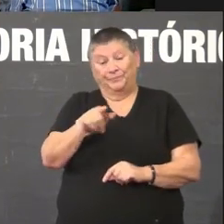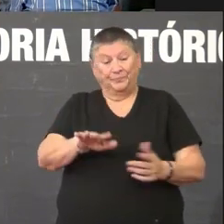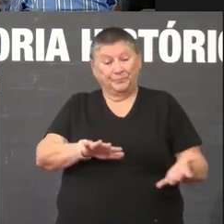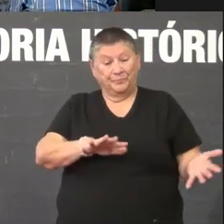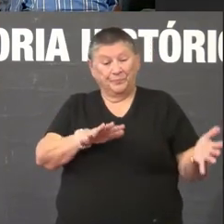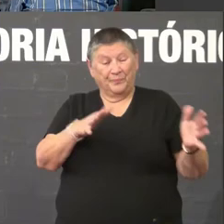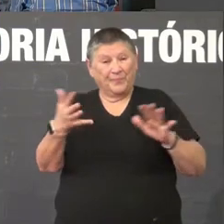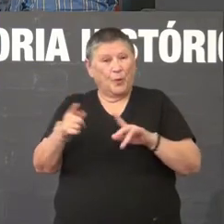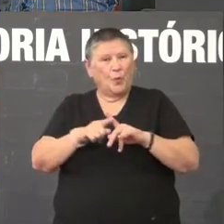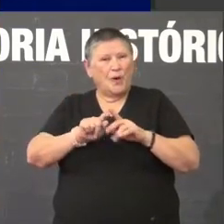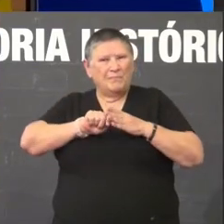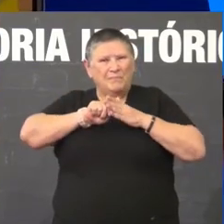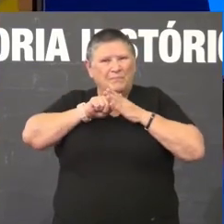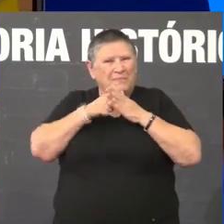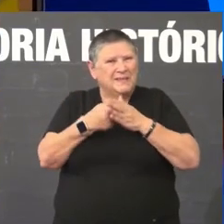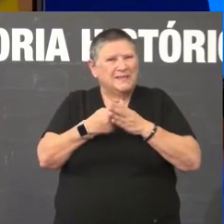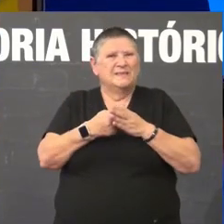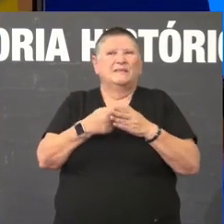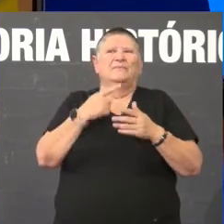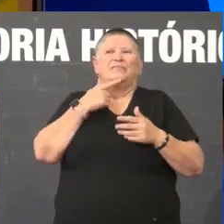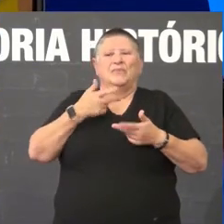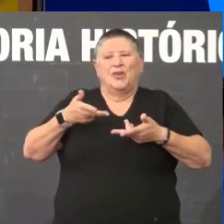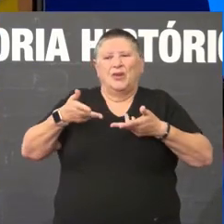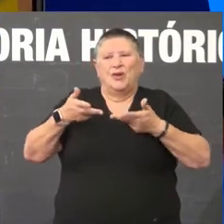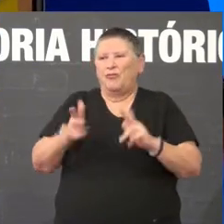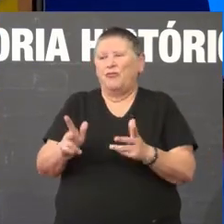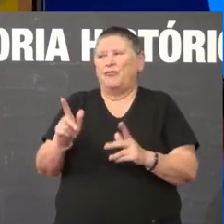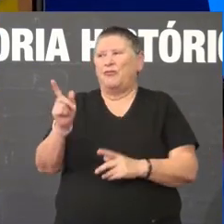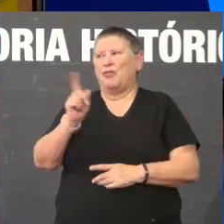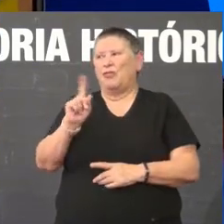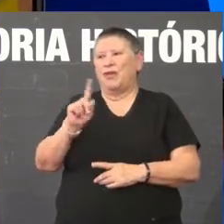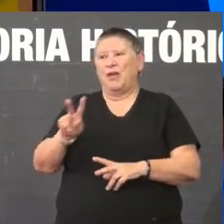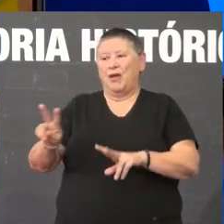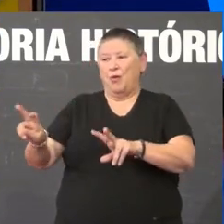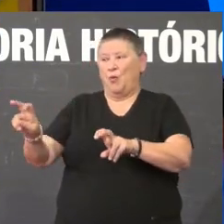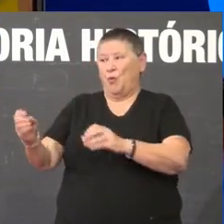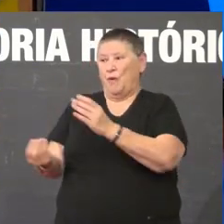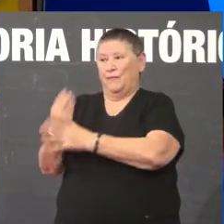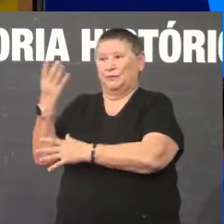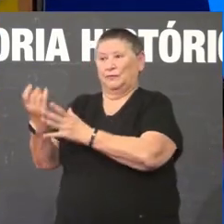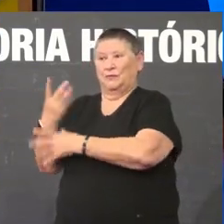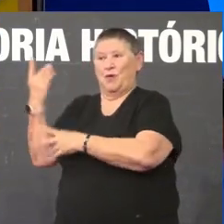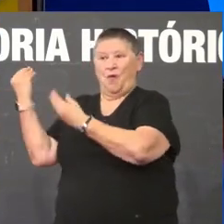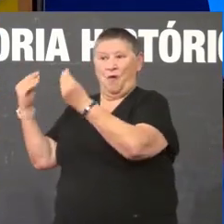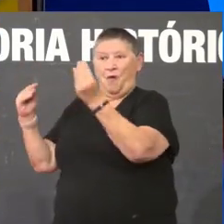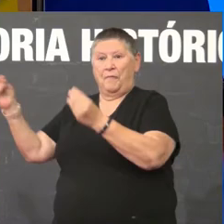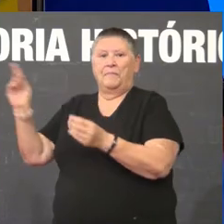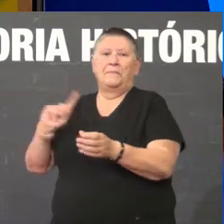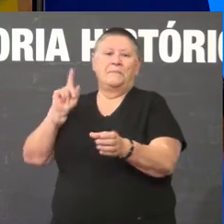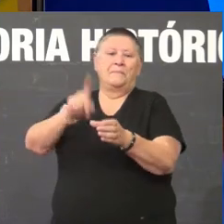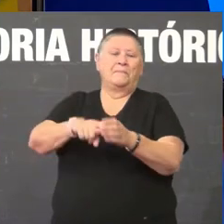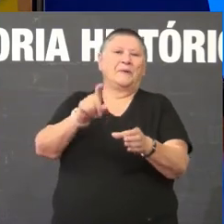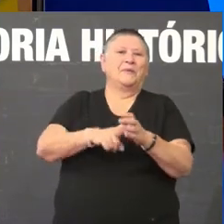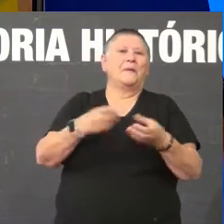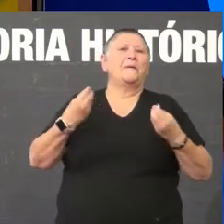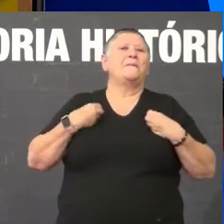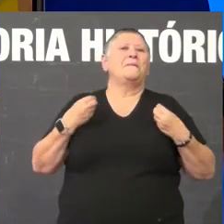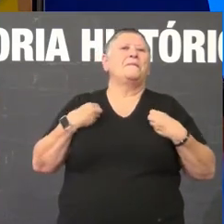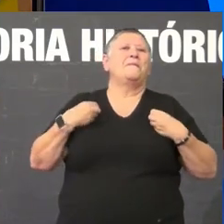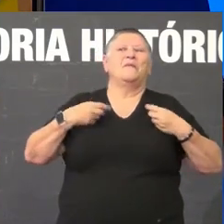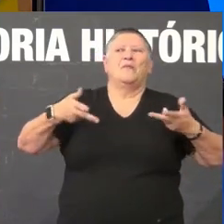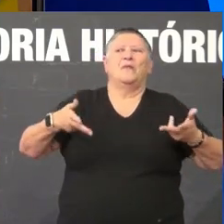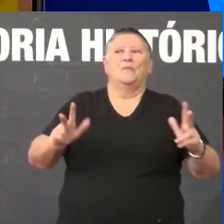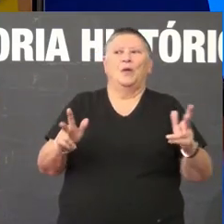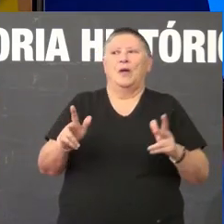tan pechada que non está deixando, non deixa que as novas xeracións estén participando na vida democrática